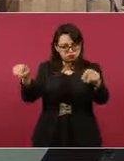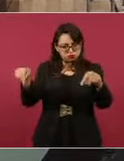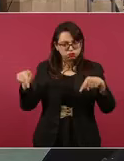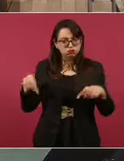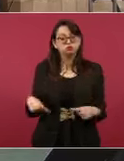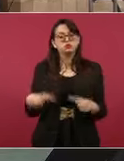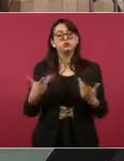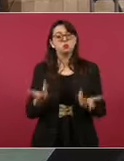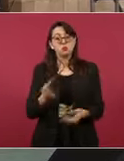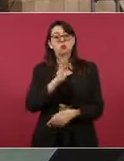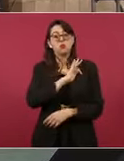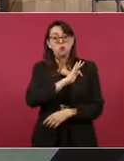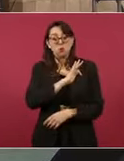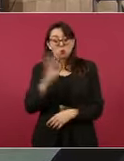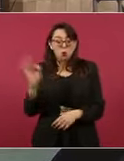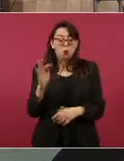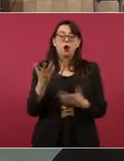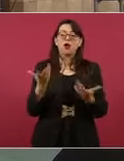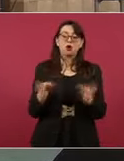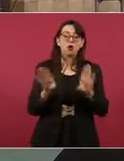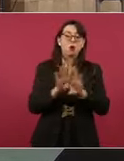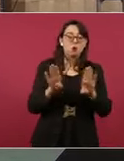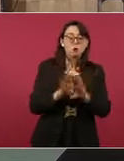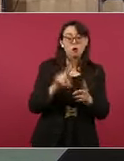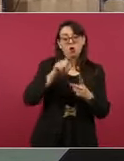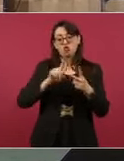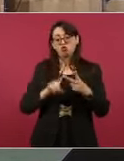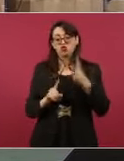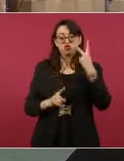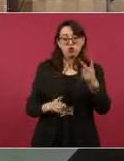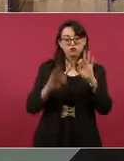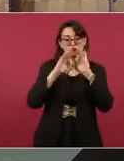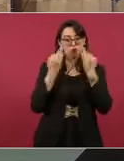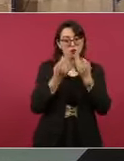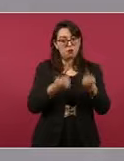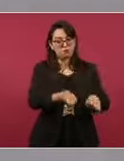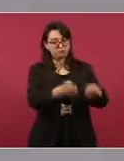vía de la titulación de terrenos nacionales.